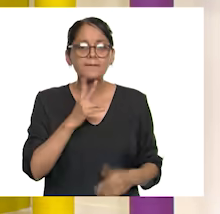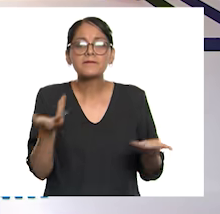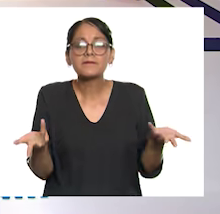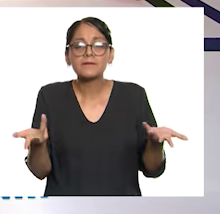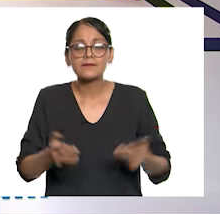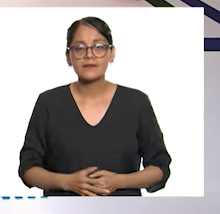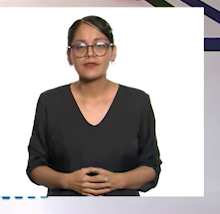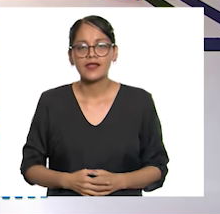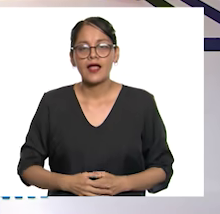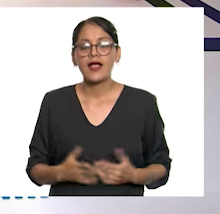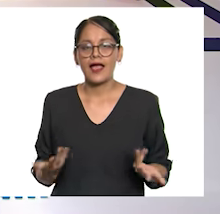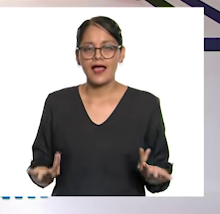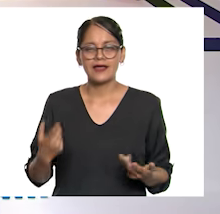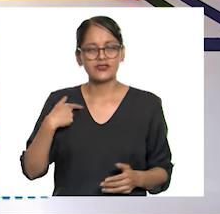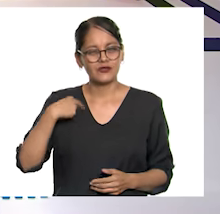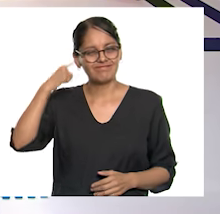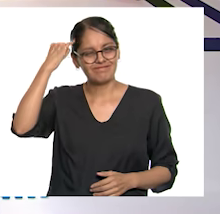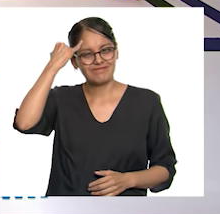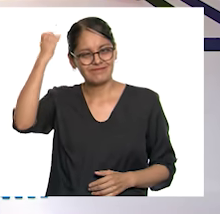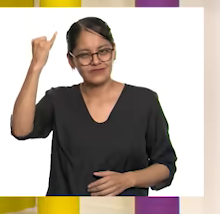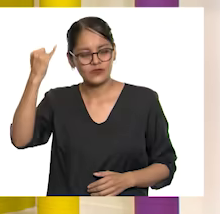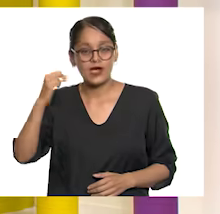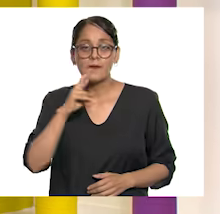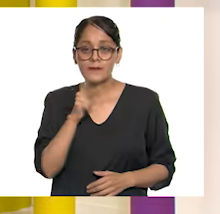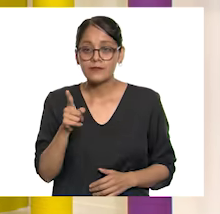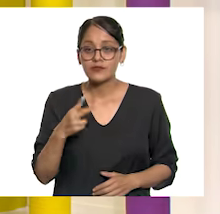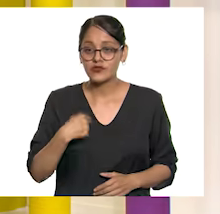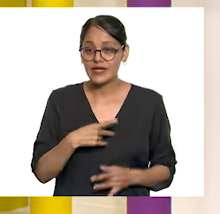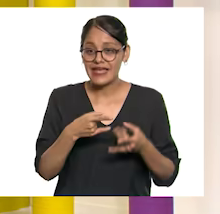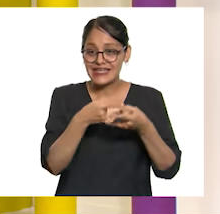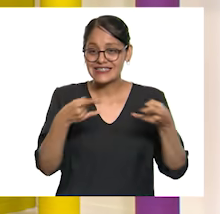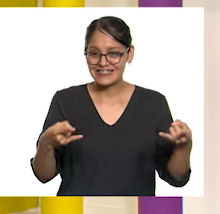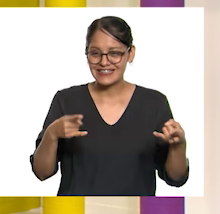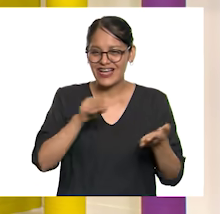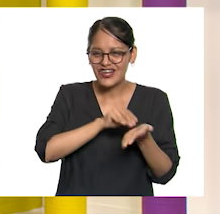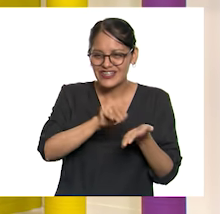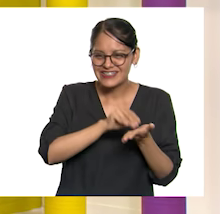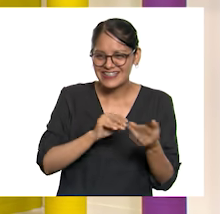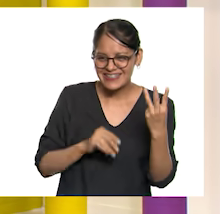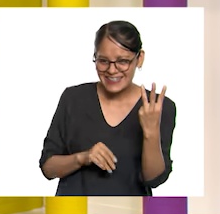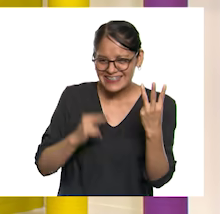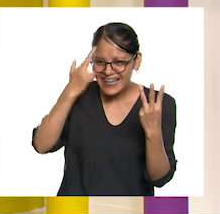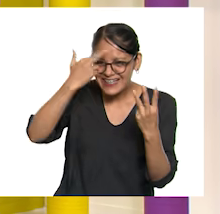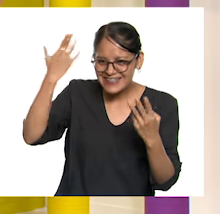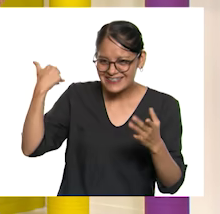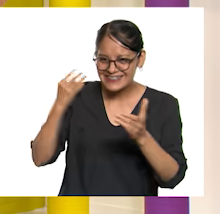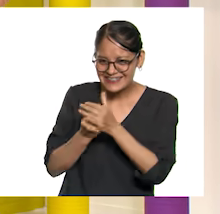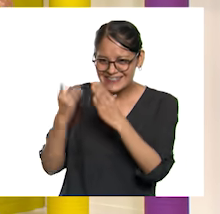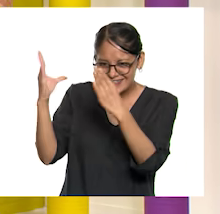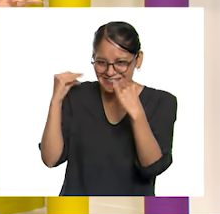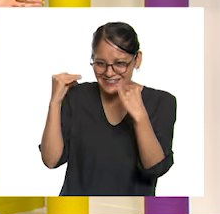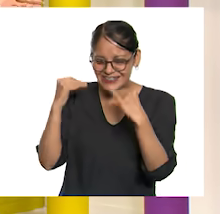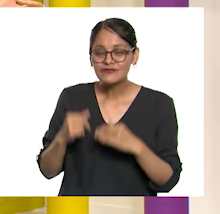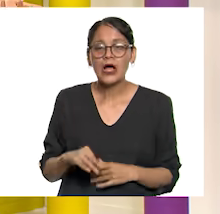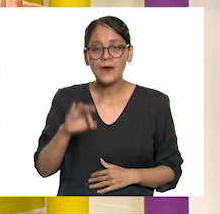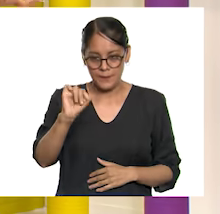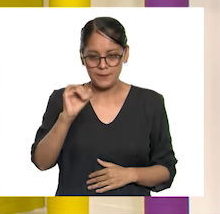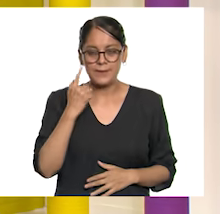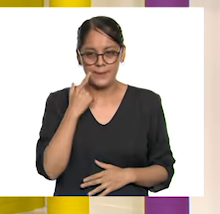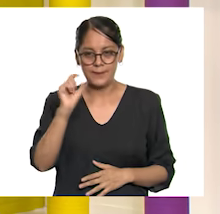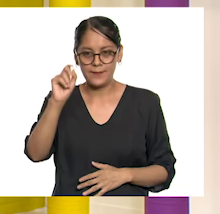a hacer? ocurre? Ah, ¿se me ocurre? ¿Qué tal si lo hacemos con el cuento de los tres cochinitos que vimos la clase pasada? ok, ok. Entonces,